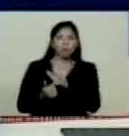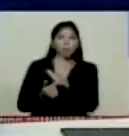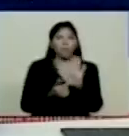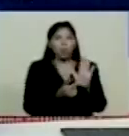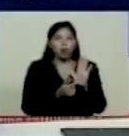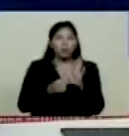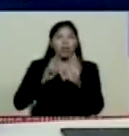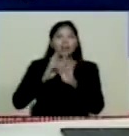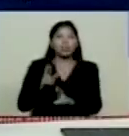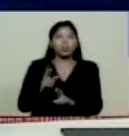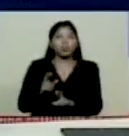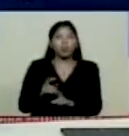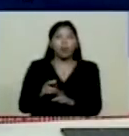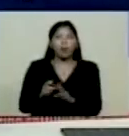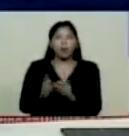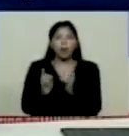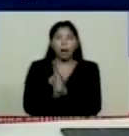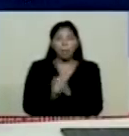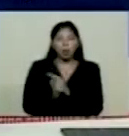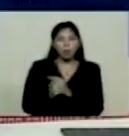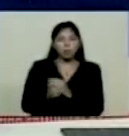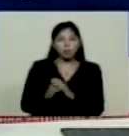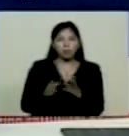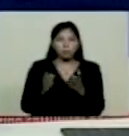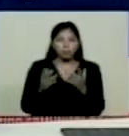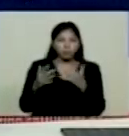los resultados, que manipulan las respuestas.